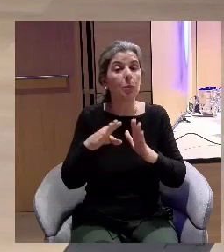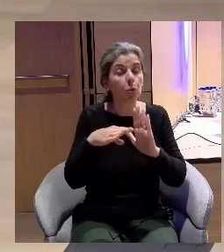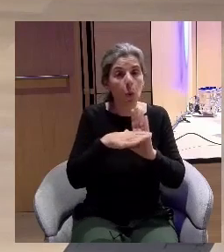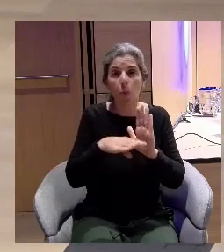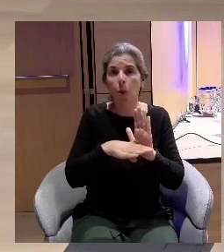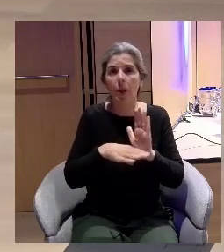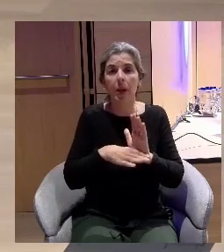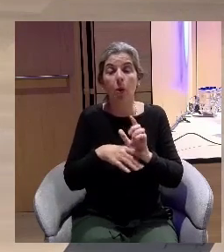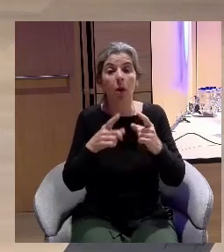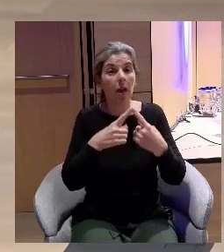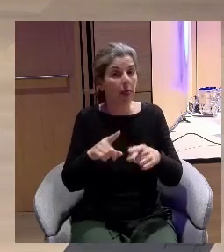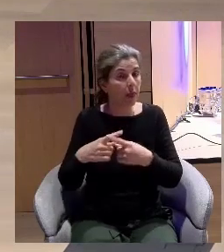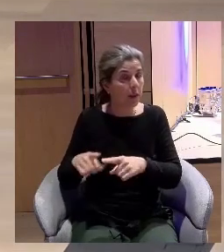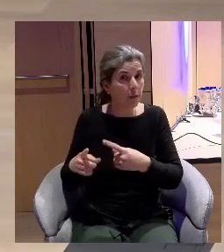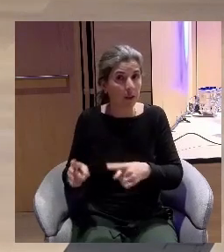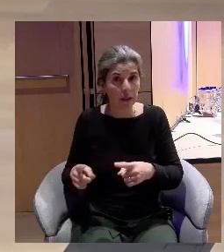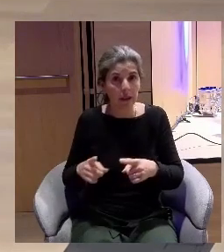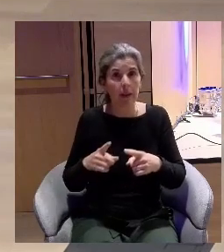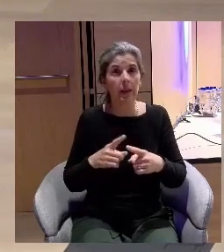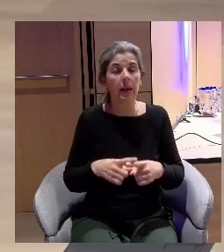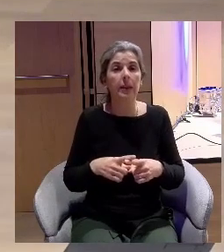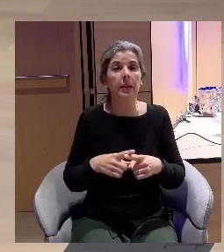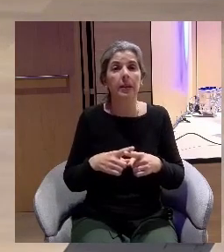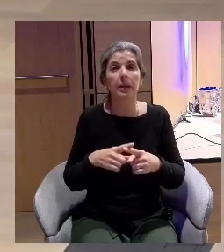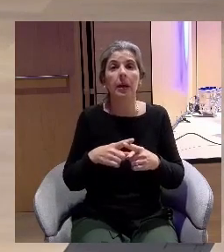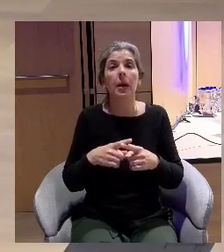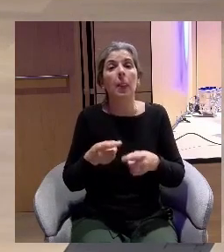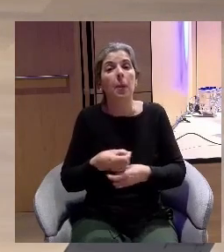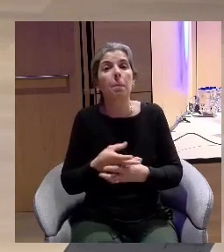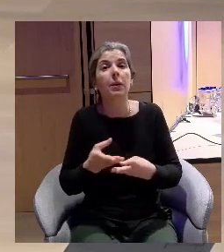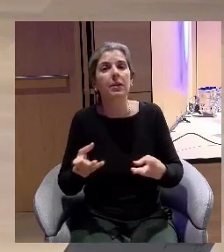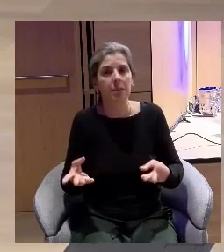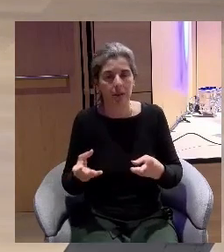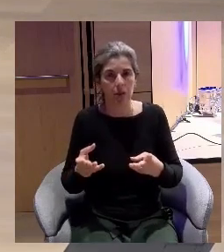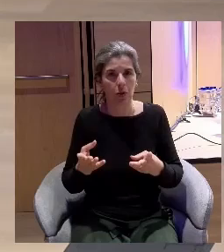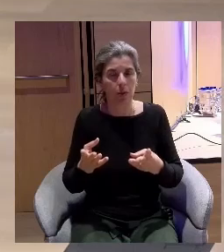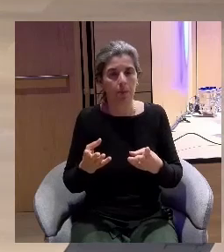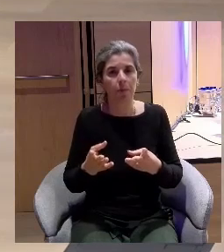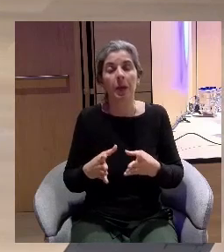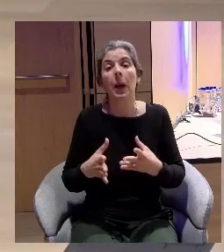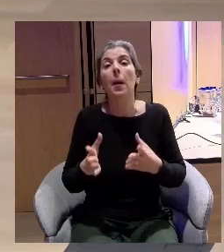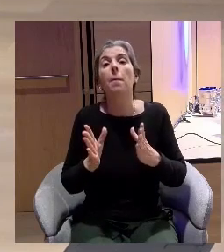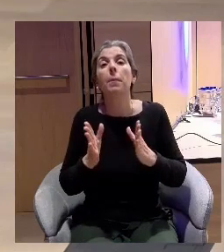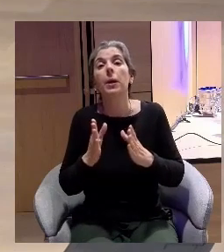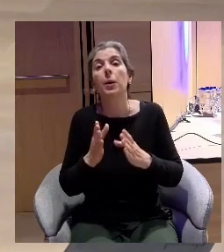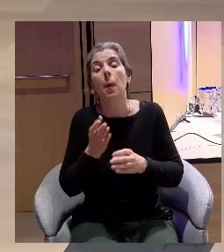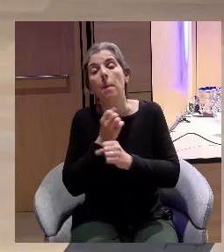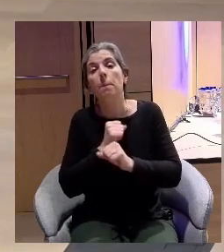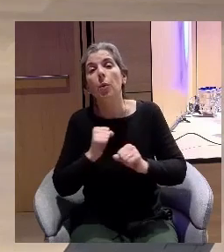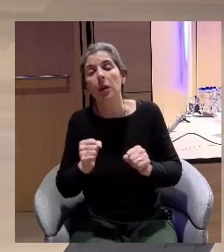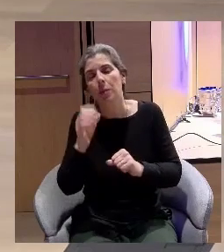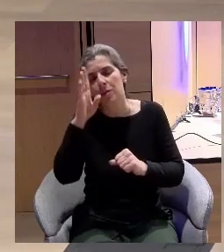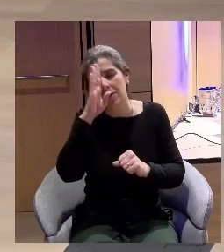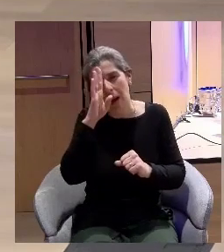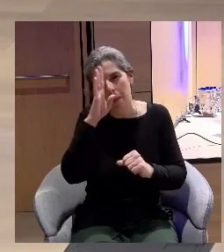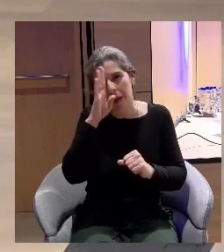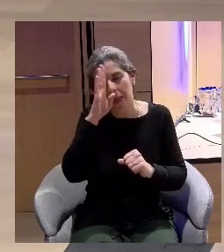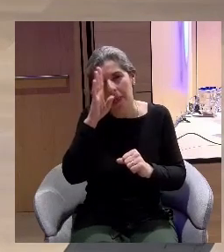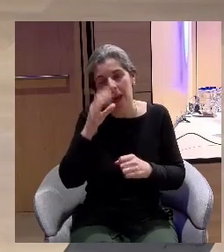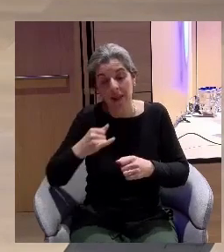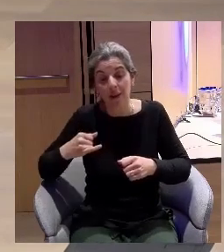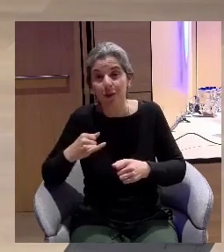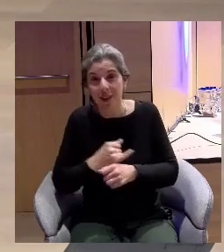municipios, como les comenté en mi presentación. Entonces, ¿qué aprender de la implementación, pero también cuáles son las fallas de implementación? Y